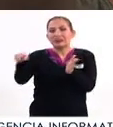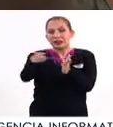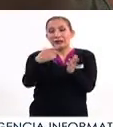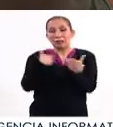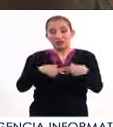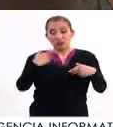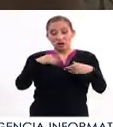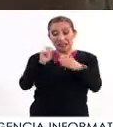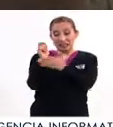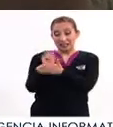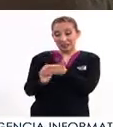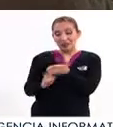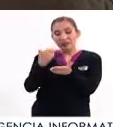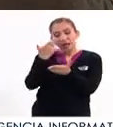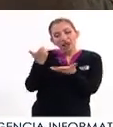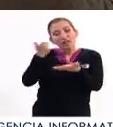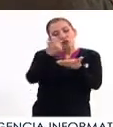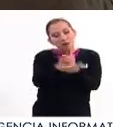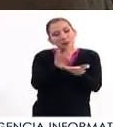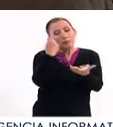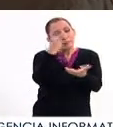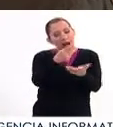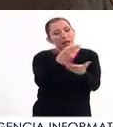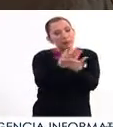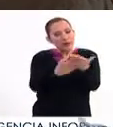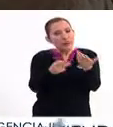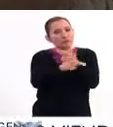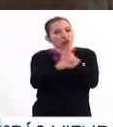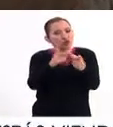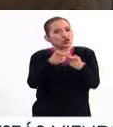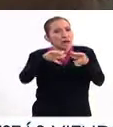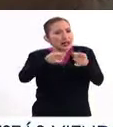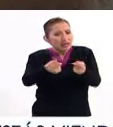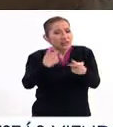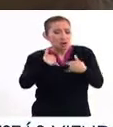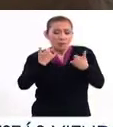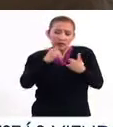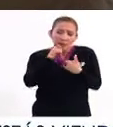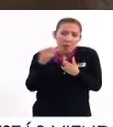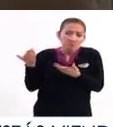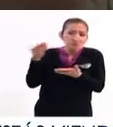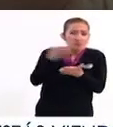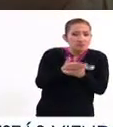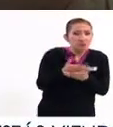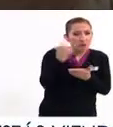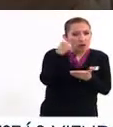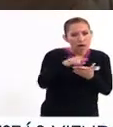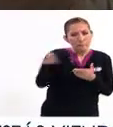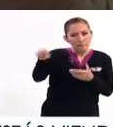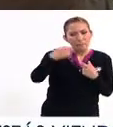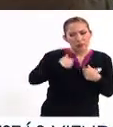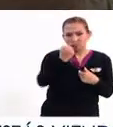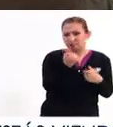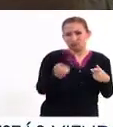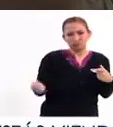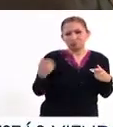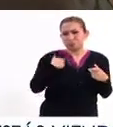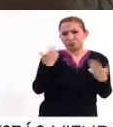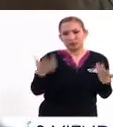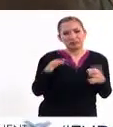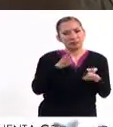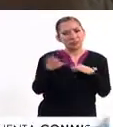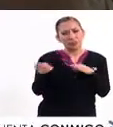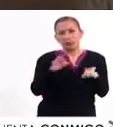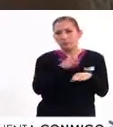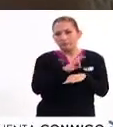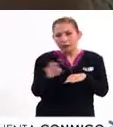creo que hay gente muy talentosa, gente trabajando que hace muy buenos trabajos, pero falta el apoyo, y falta pues que se